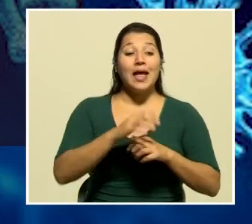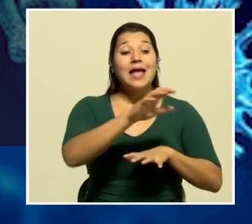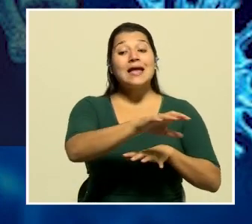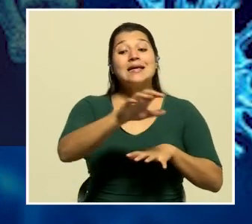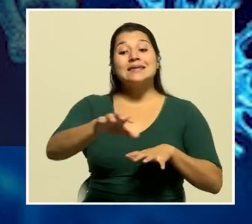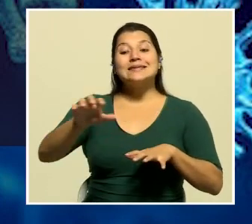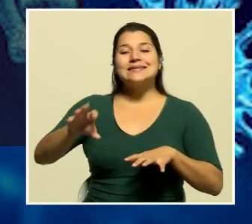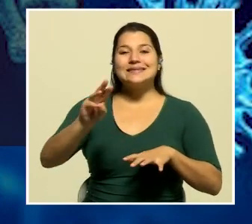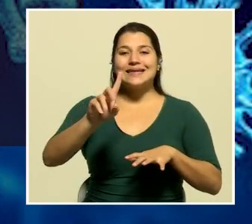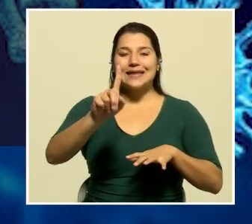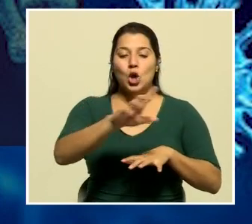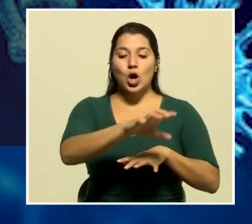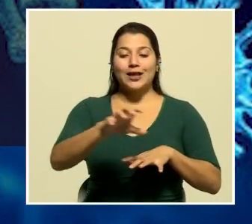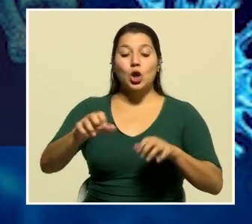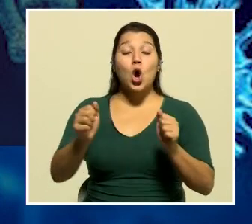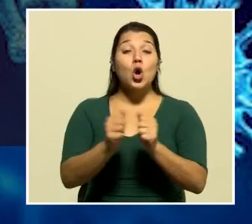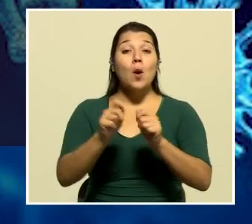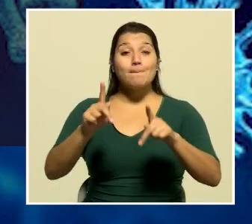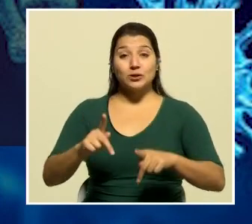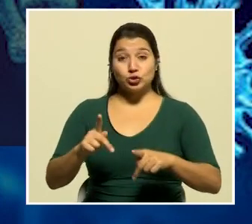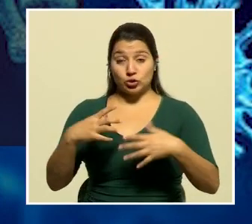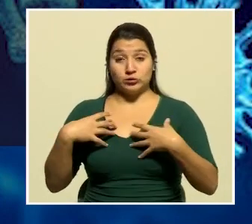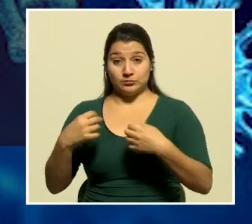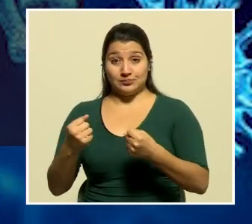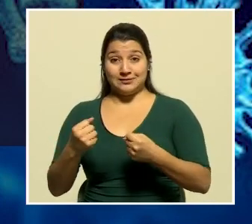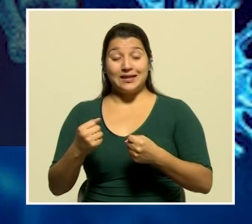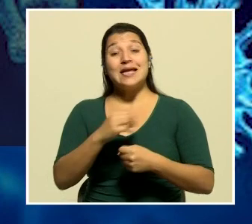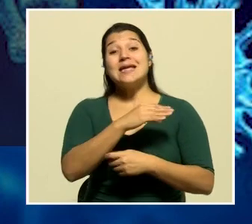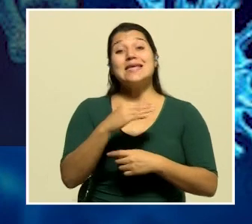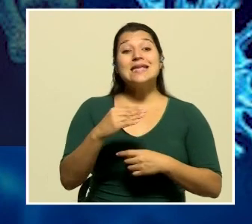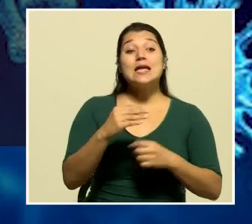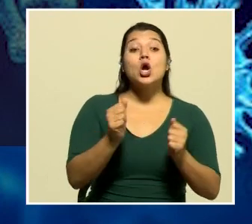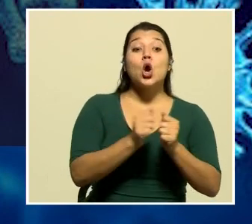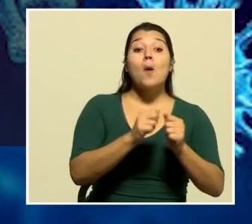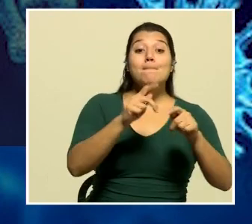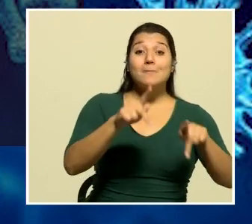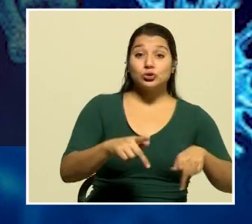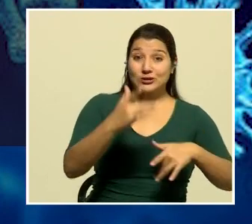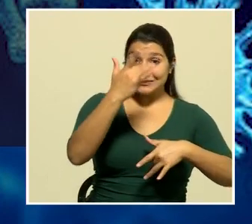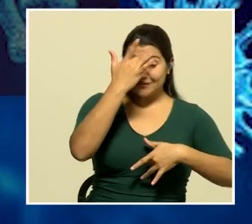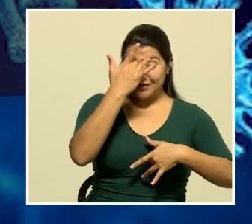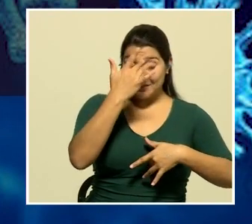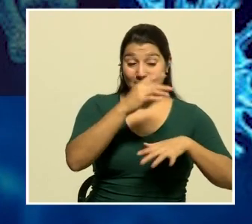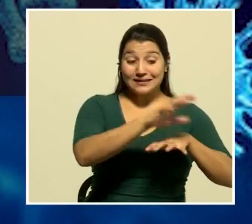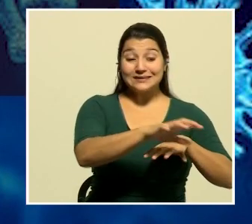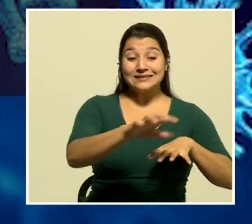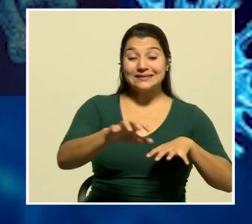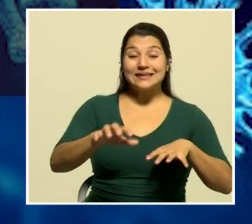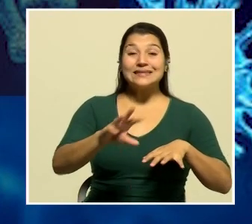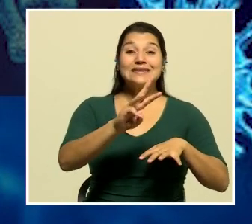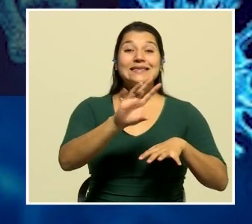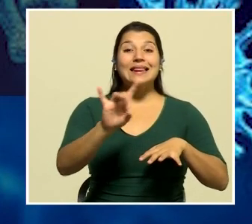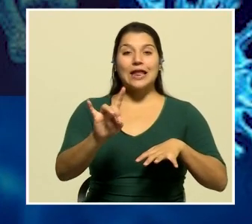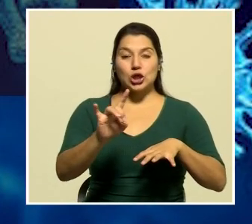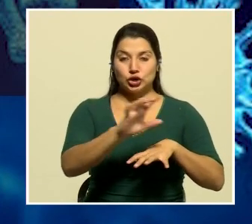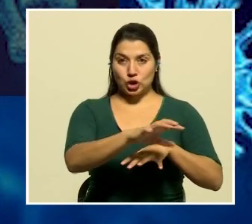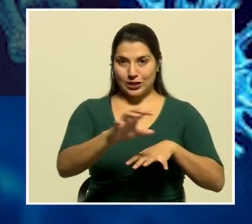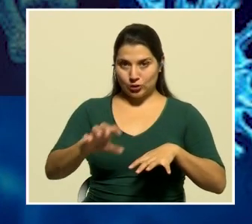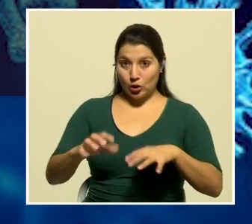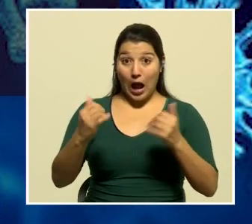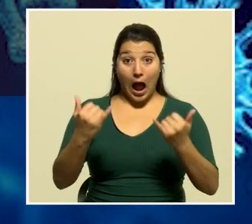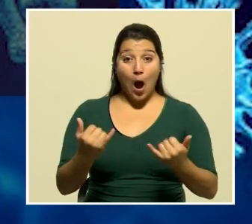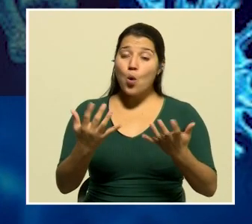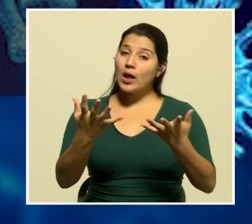61 y los cantones con casos positivos son 68. Hoy vamos a analizar en la siguiente pantalla una